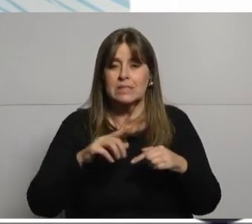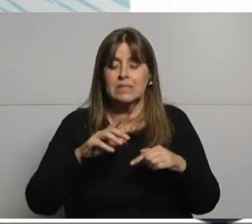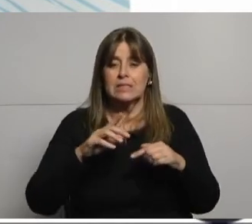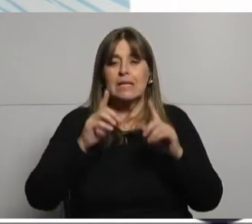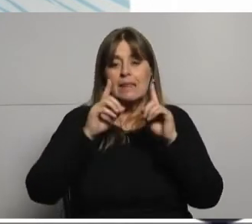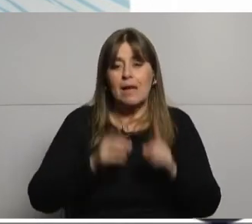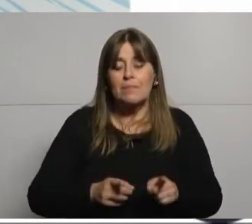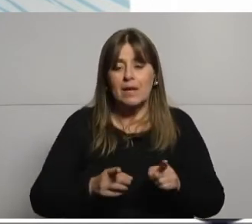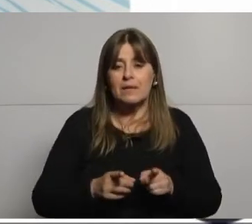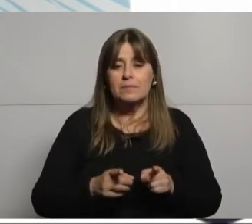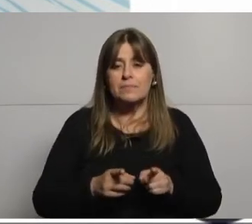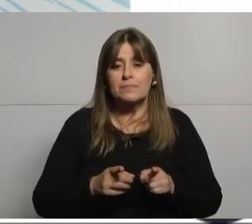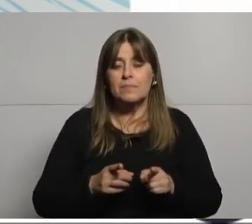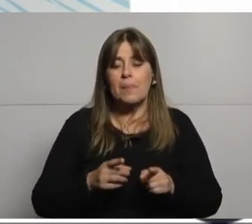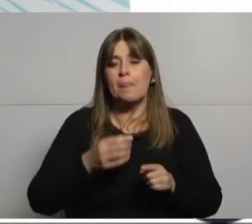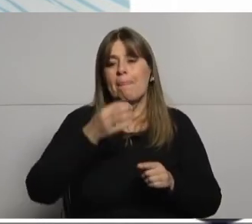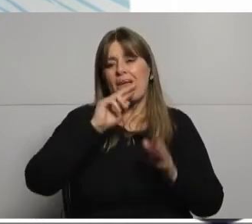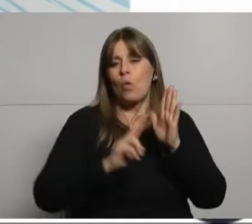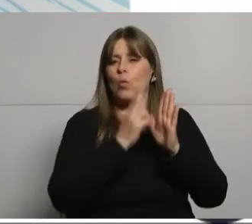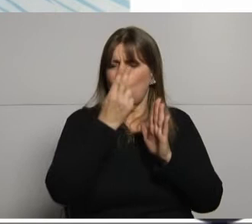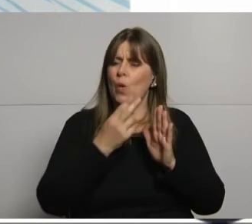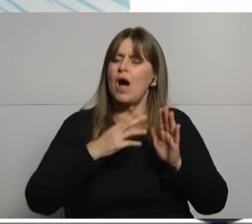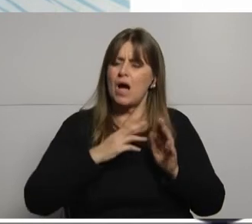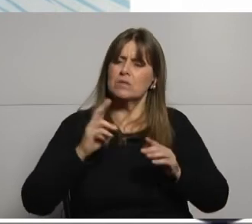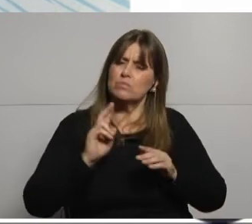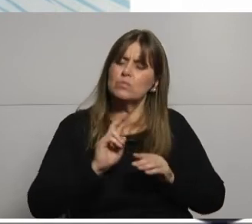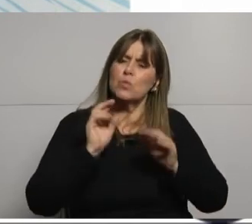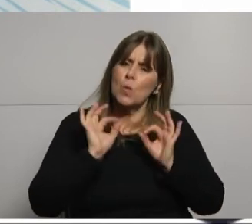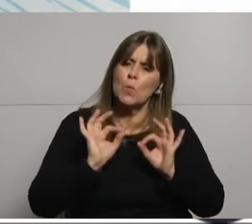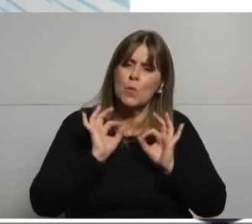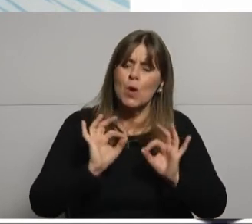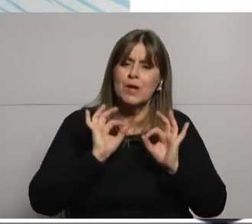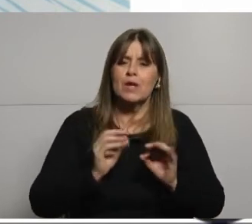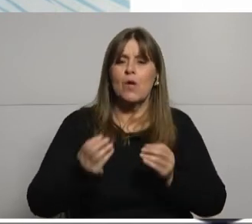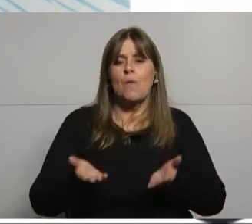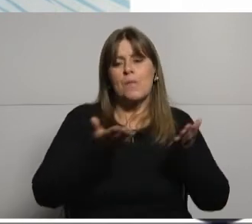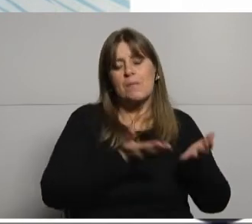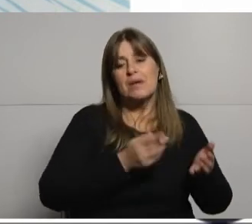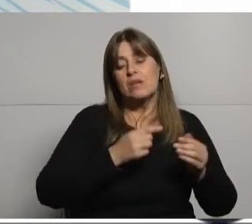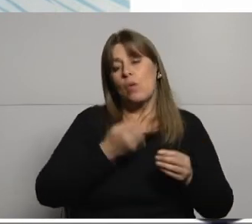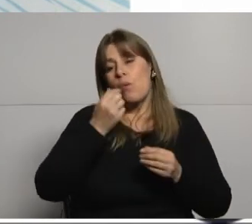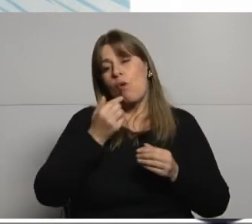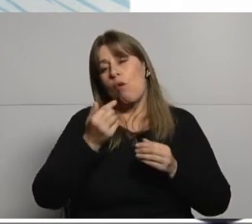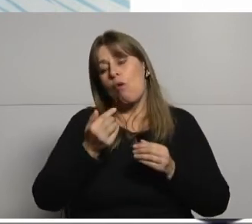también, digamos, creo que acá Uruguay ha sido muy cauto en esto y eso es muy bienvenido, sobre todo frente a otros ejemplos,